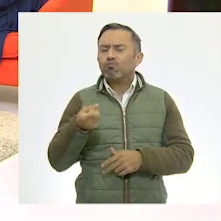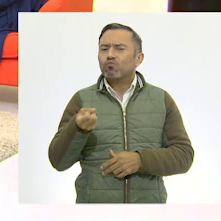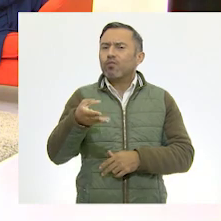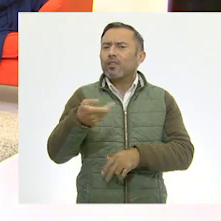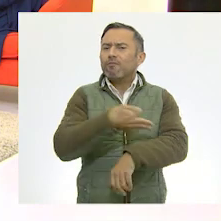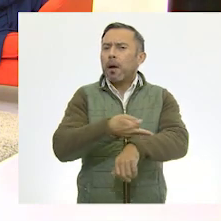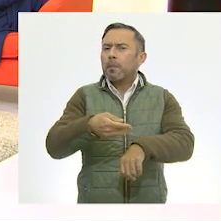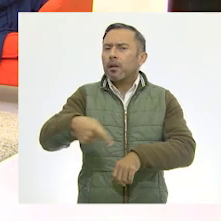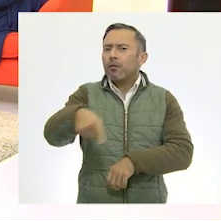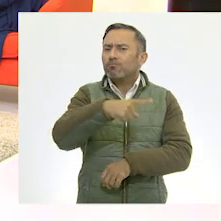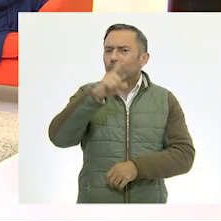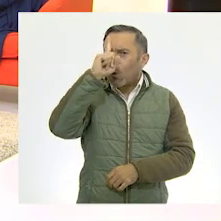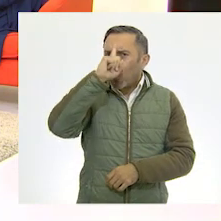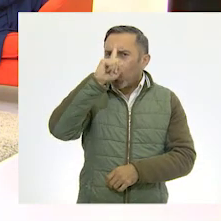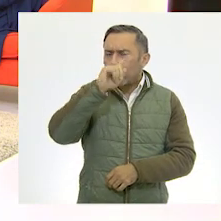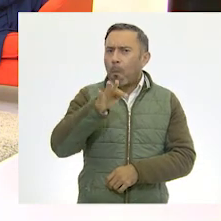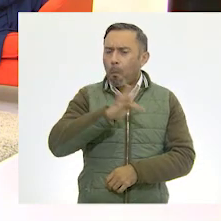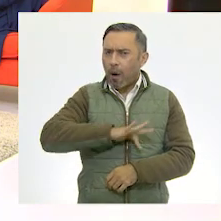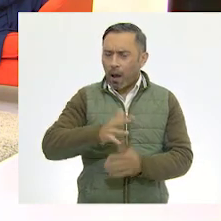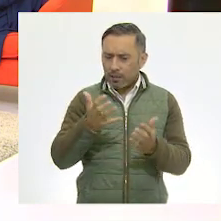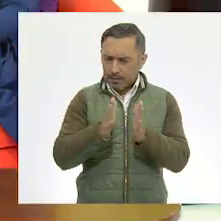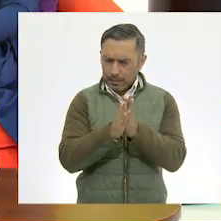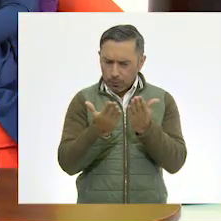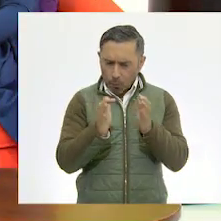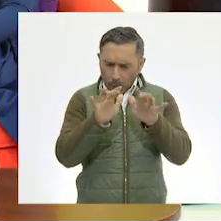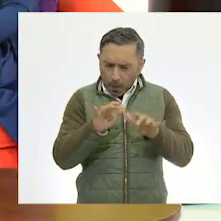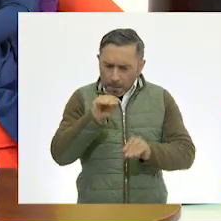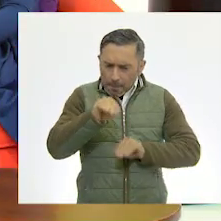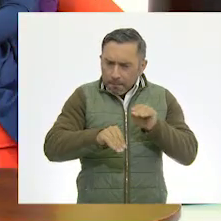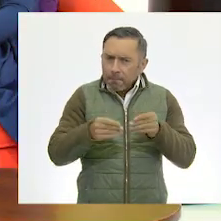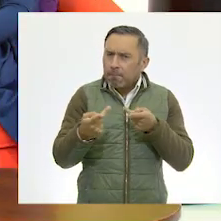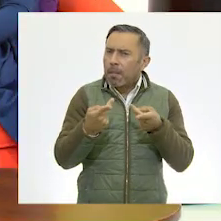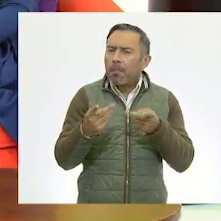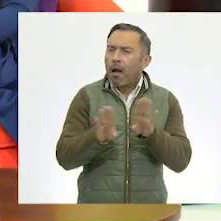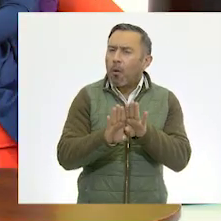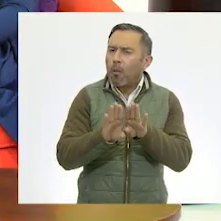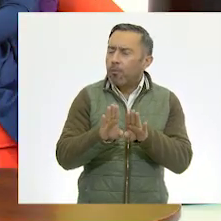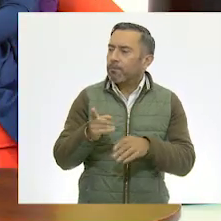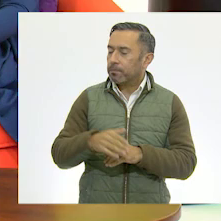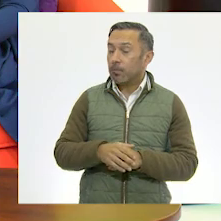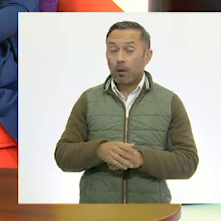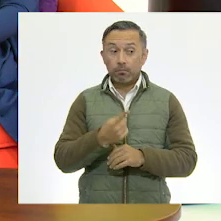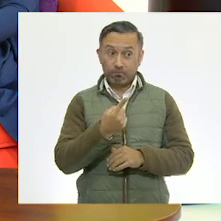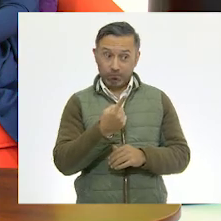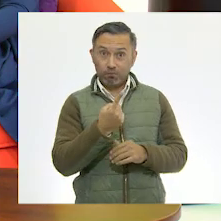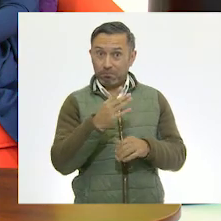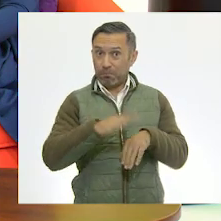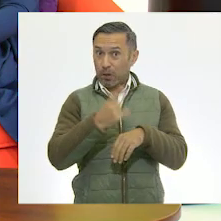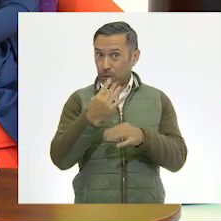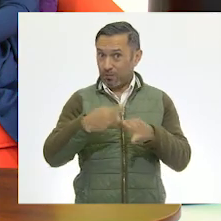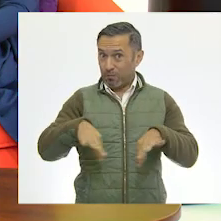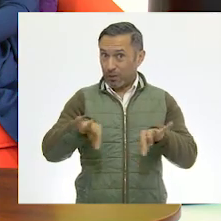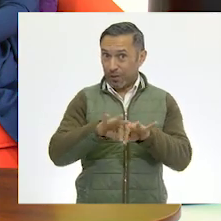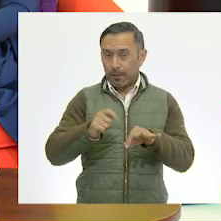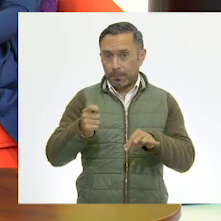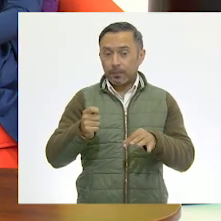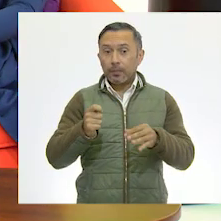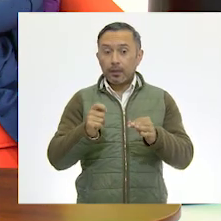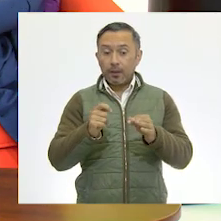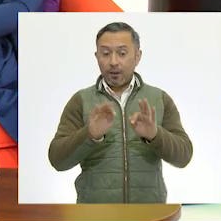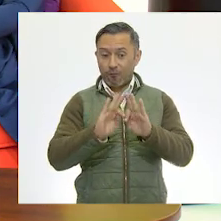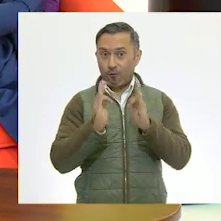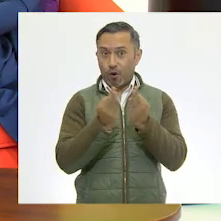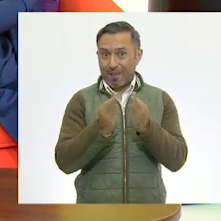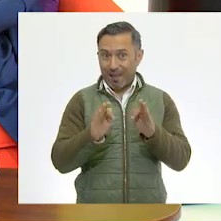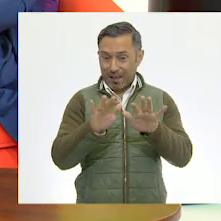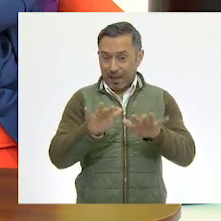uno? ¿Y de qué manera se pueden utilizar? Sobre todo, es muy importante, bueno, el formato de lectura fácil, como siempre